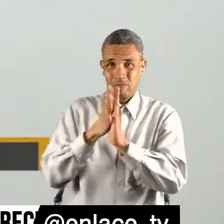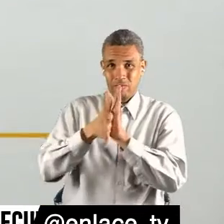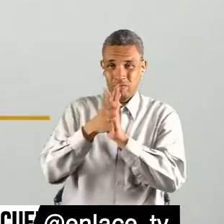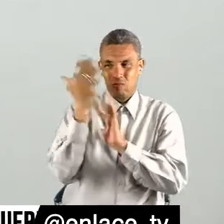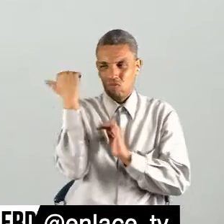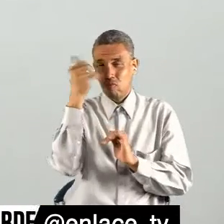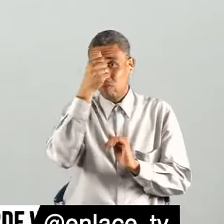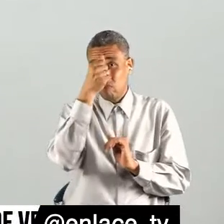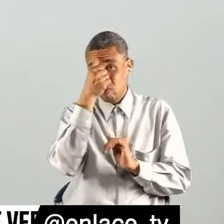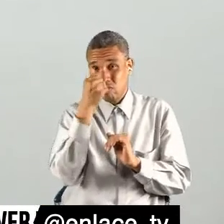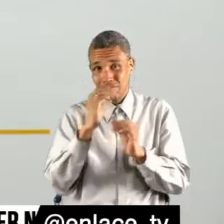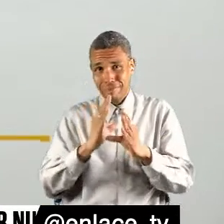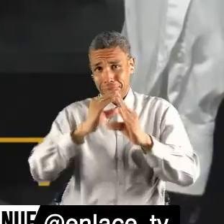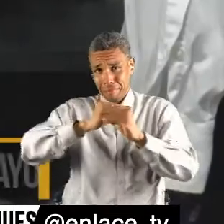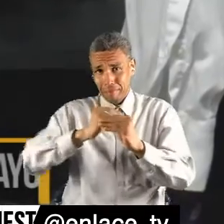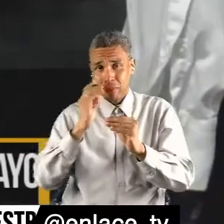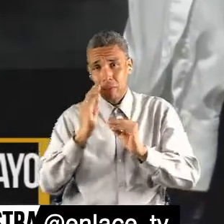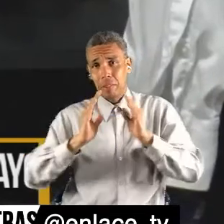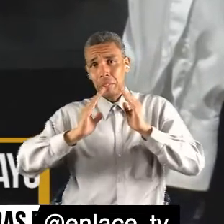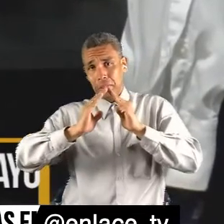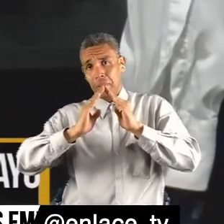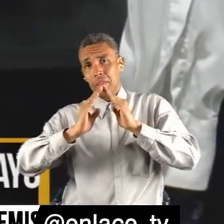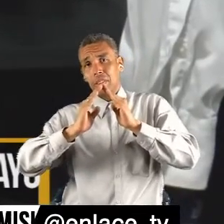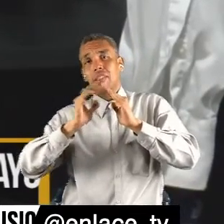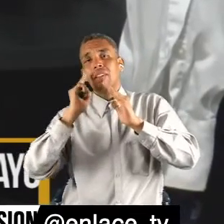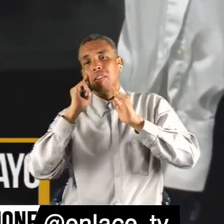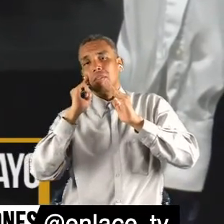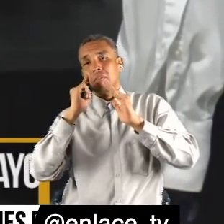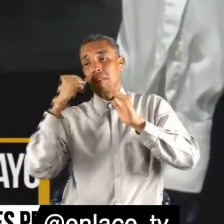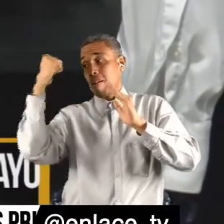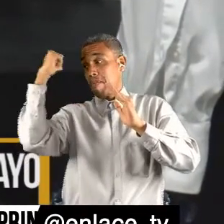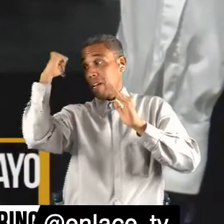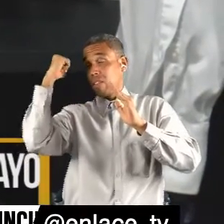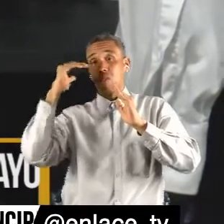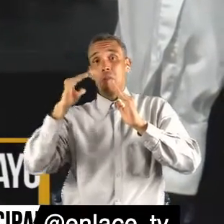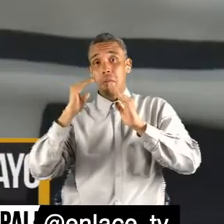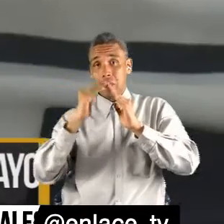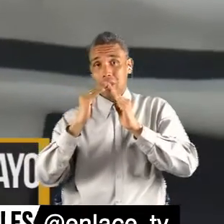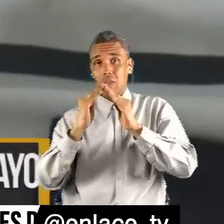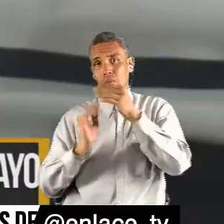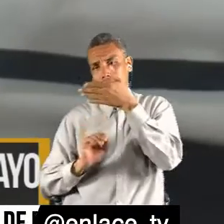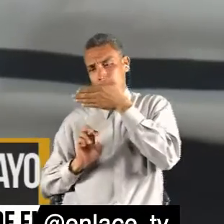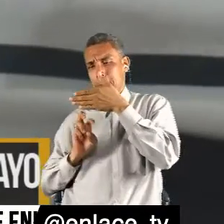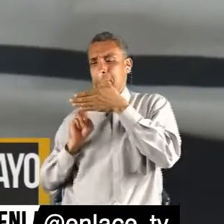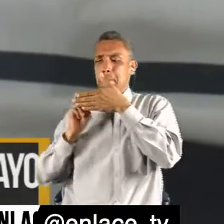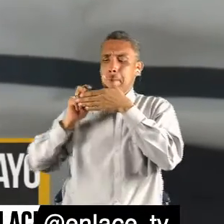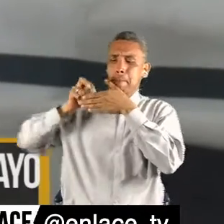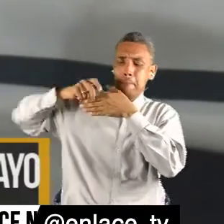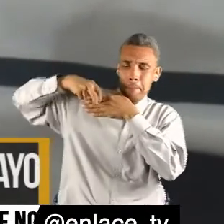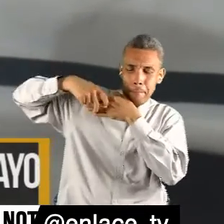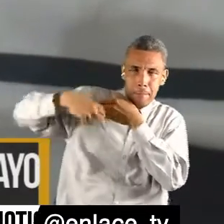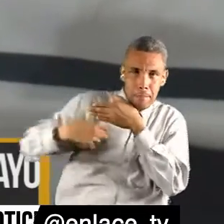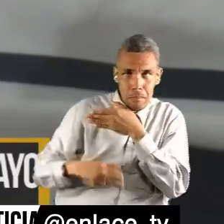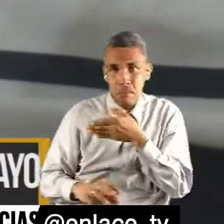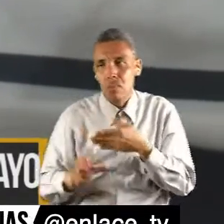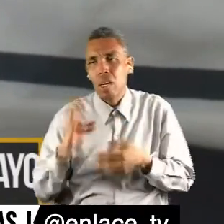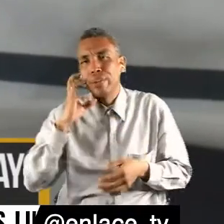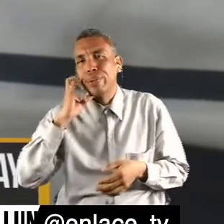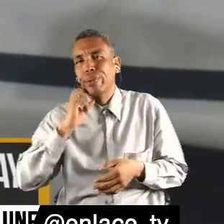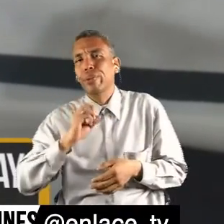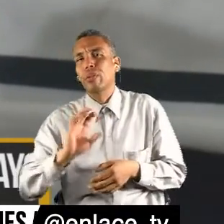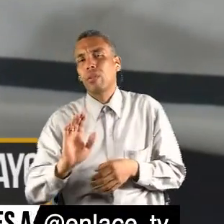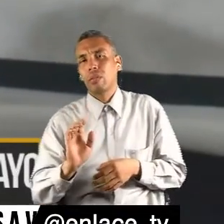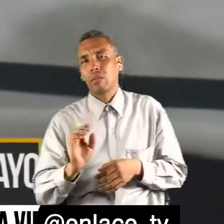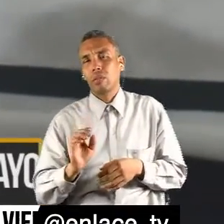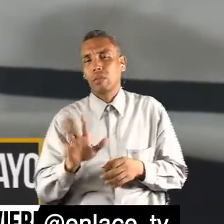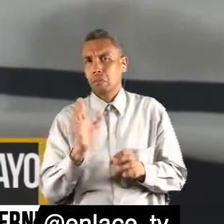cuando desconocidos ingresaron a su vivienda por el patio de la misma. Yo había salido a las 11:30 de la tarde. Cuando regresé a las 4 de la